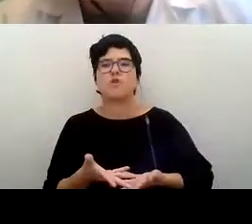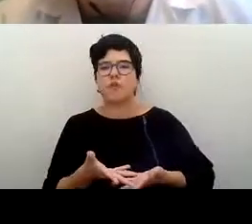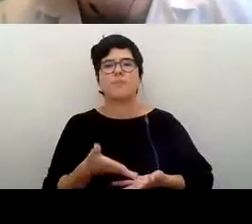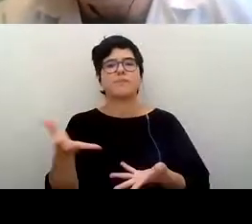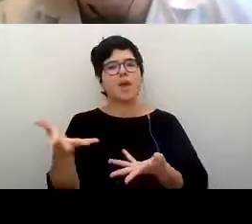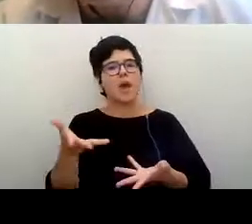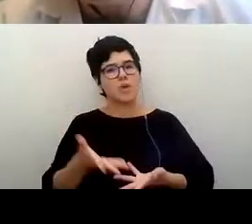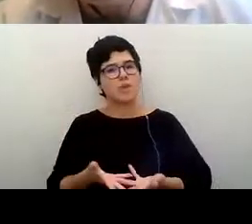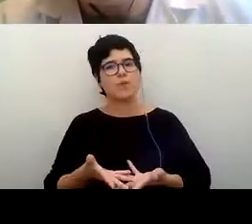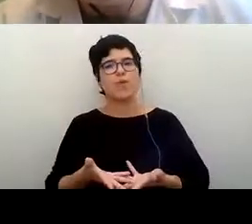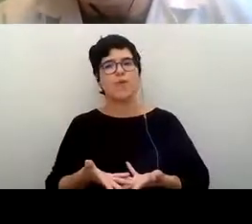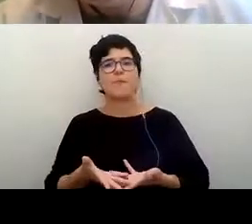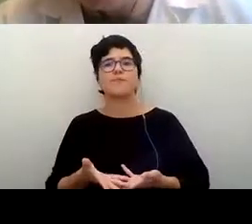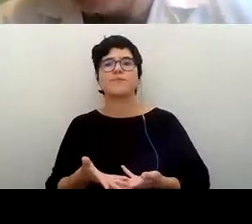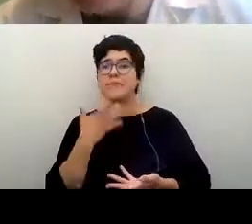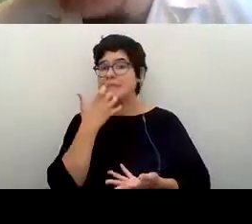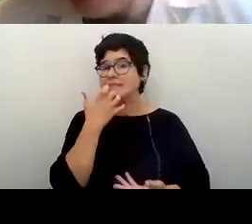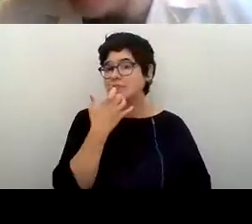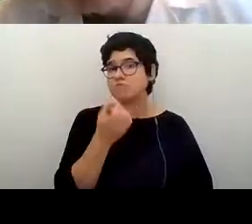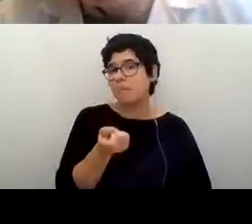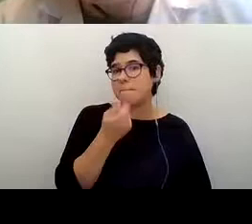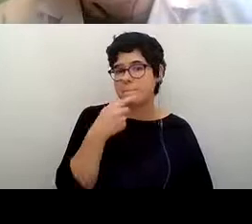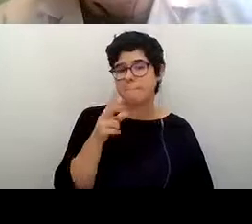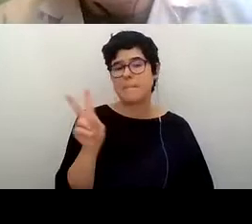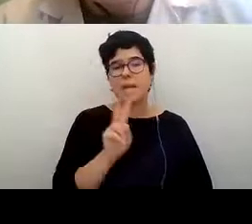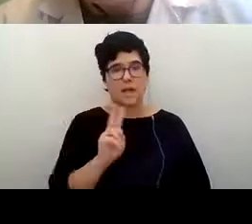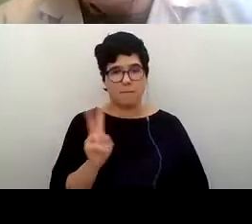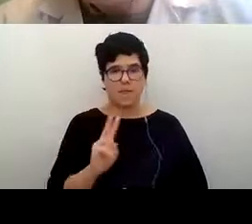ante el consumo de vitamina o ante la